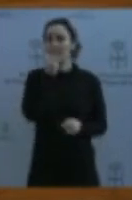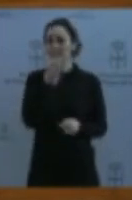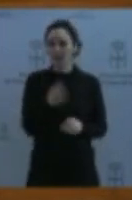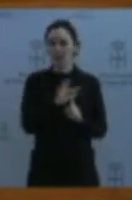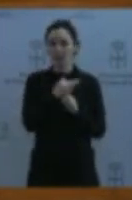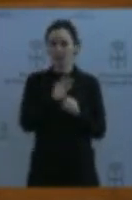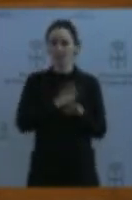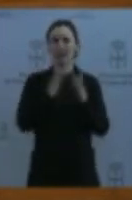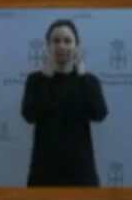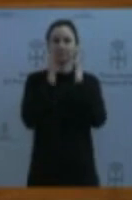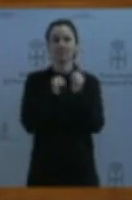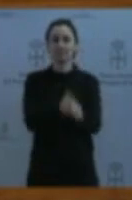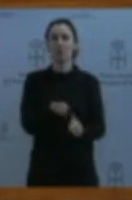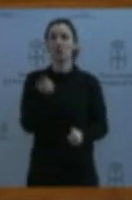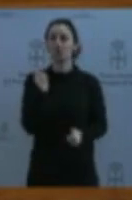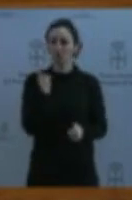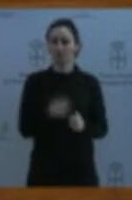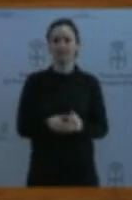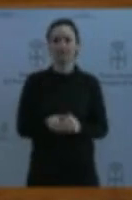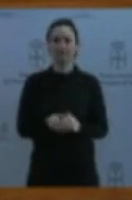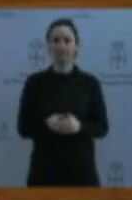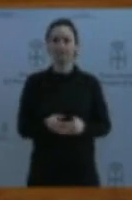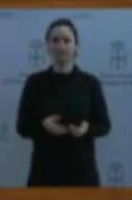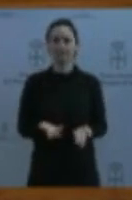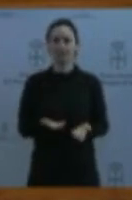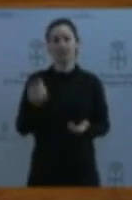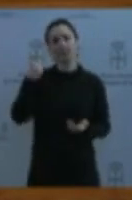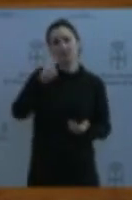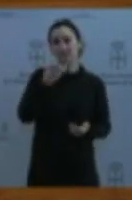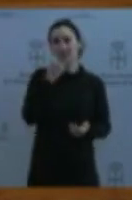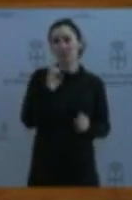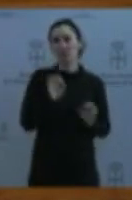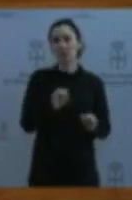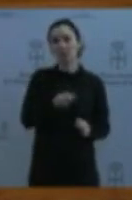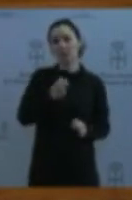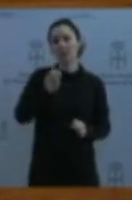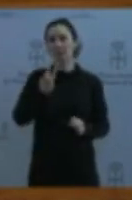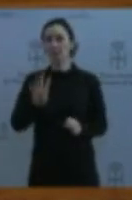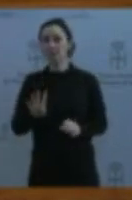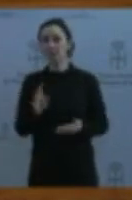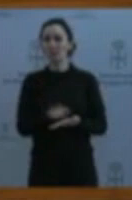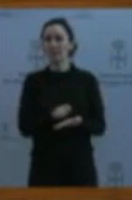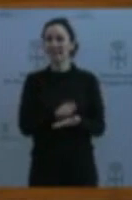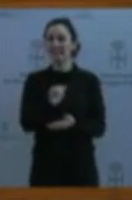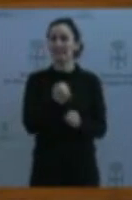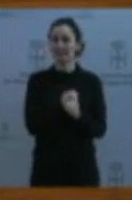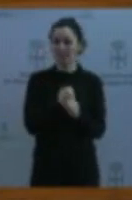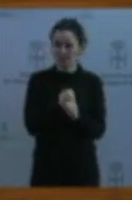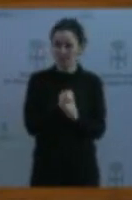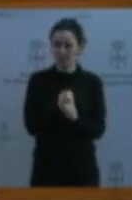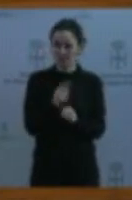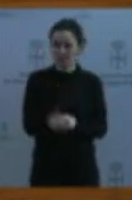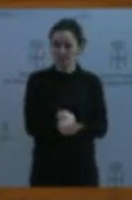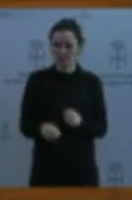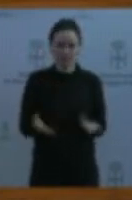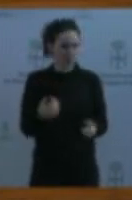decir, saber si a los 12 o los 24 meses tenías empleo o no, sin preguntarte si el empleo era un empleo relacionado con tu formación, con